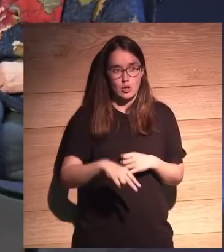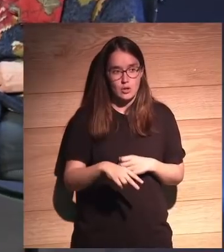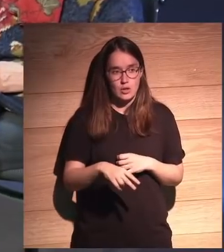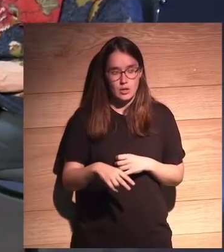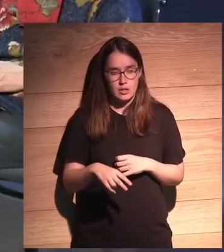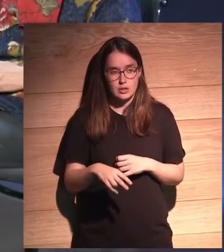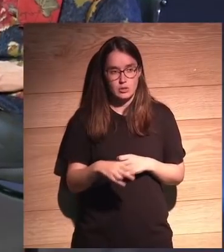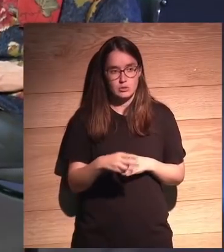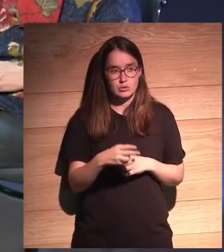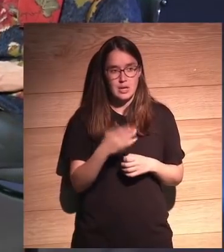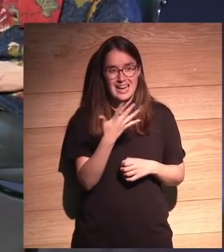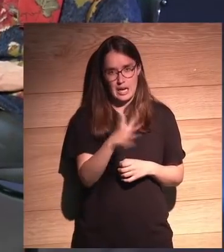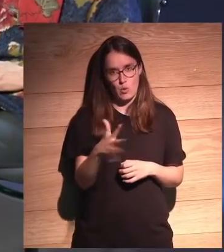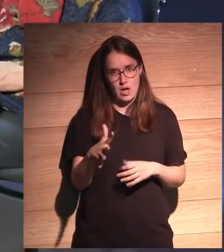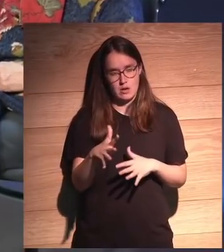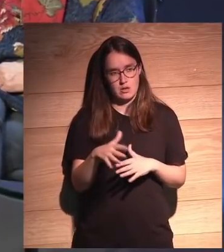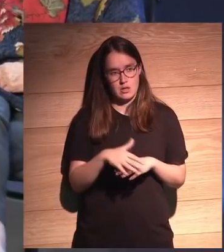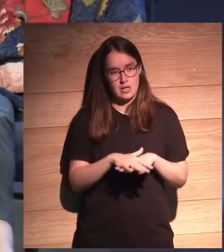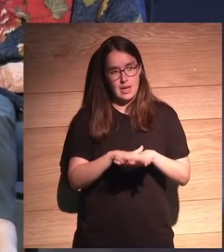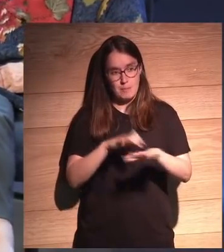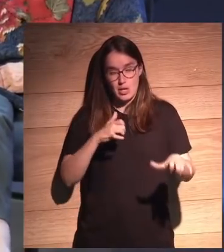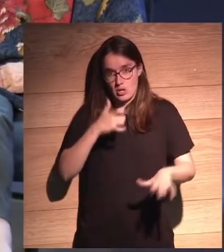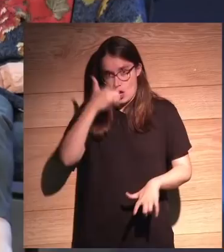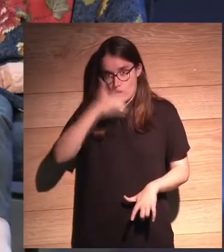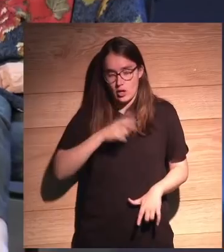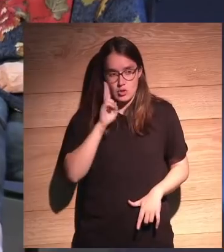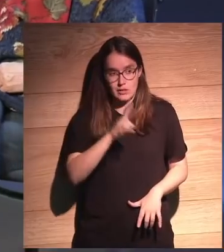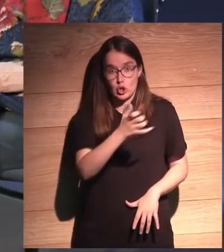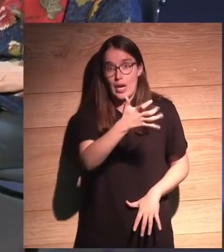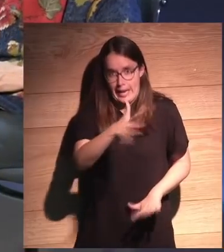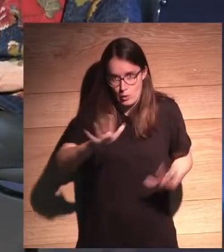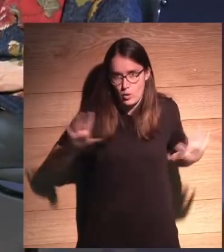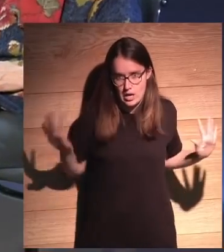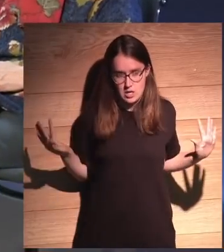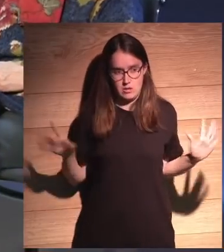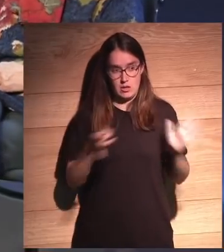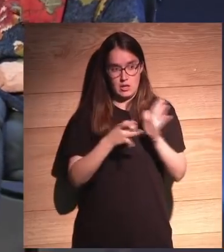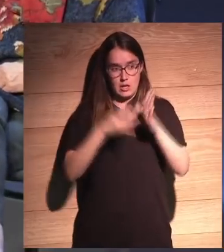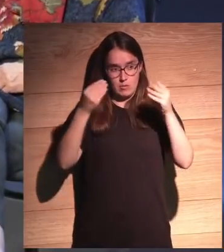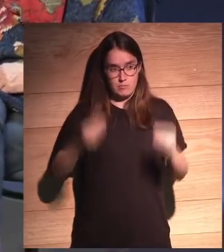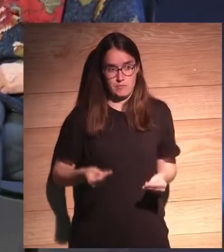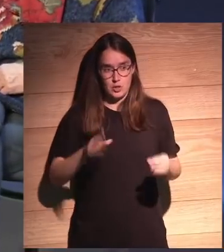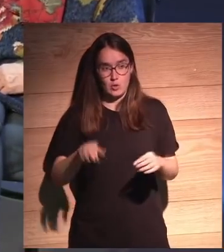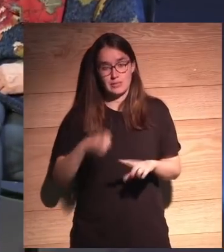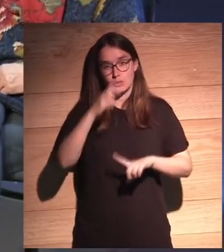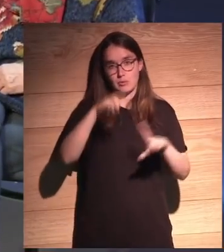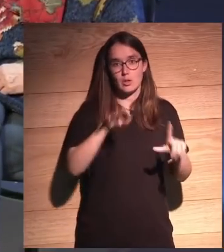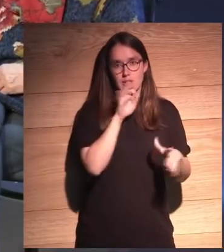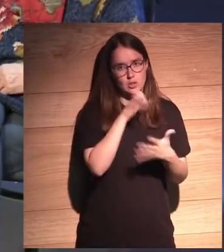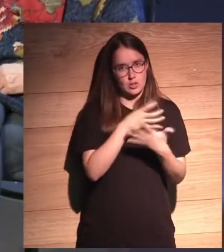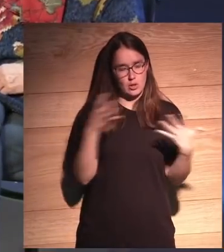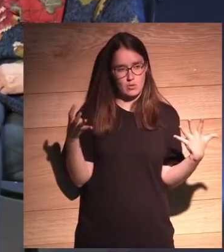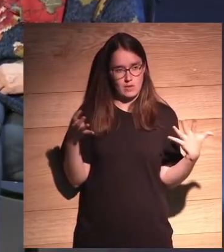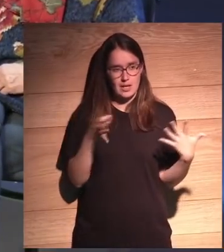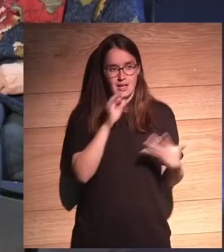bastante mediocres. La mayor parte de lo que yo he visto. Sobre todo, guarda mucha pintura del 19.